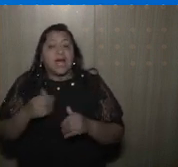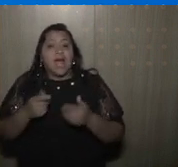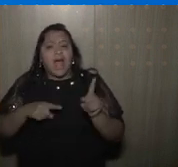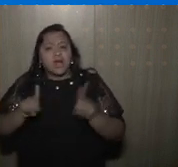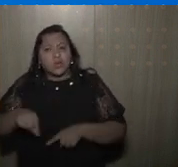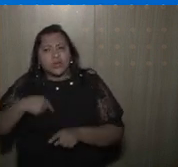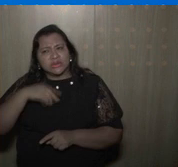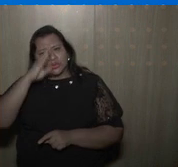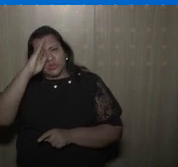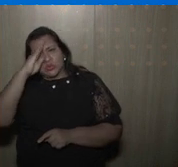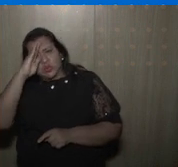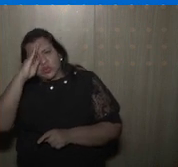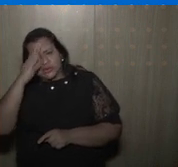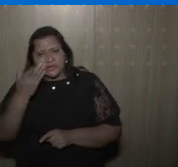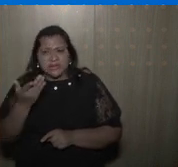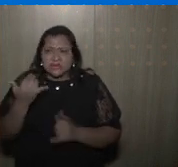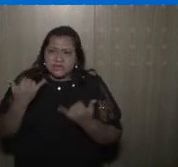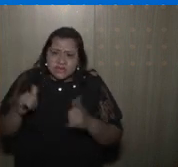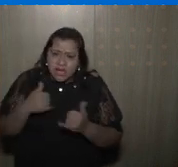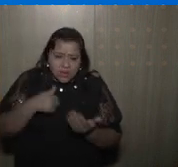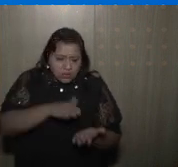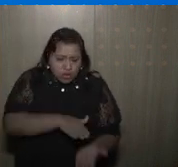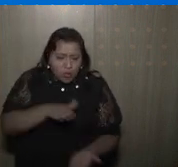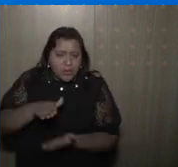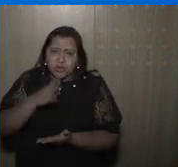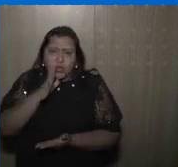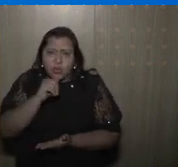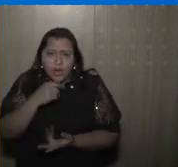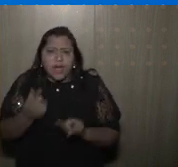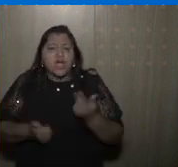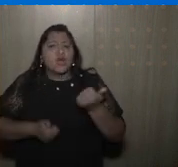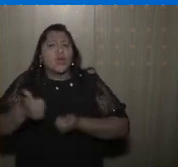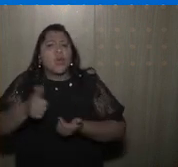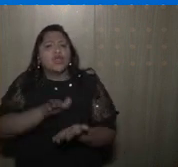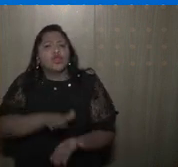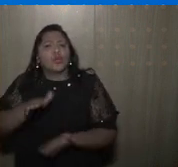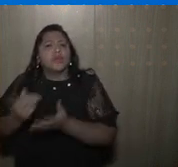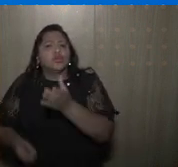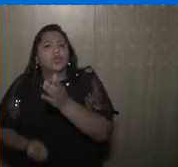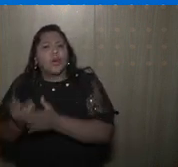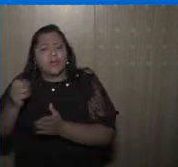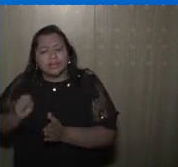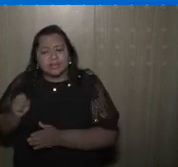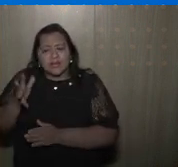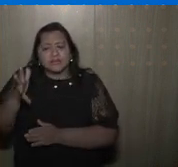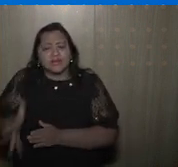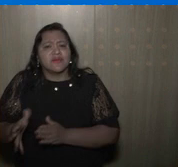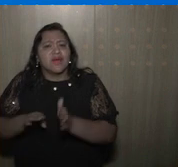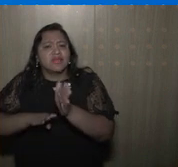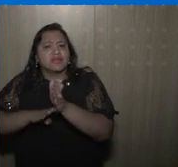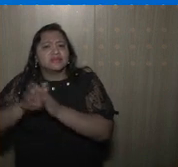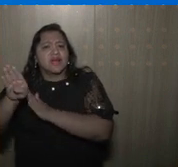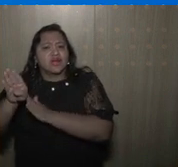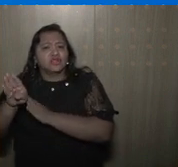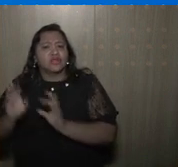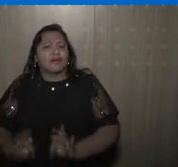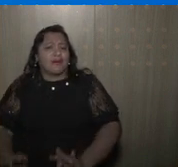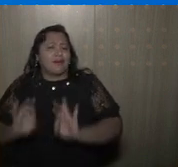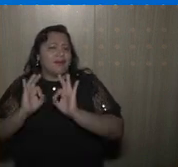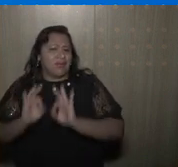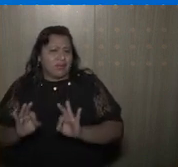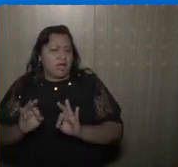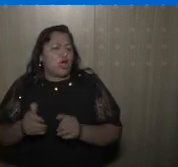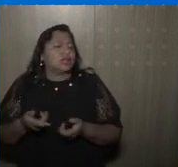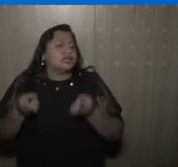inquietudes. Si ya no existe el documento maestro, ¿cuál será el documento que describa el desarrollo de las condiciones de calidad? O